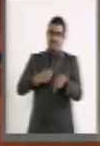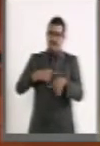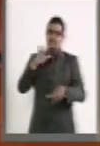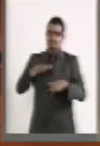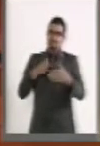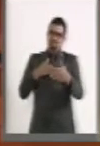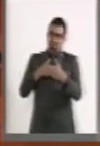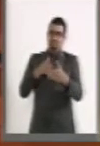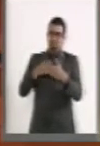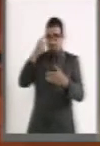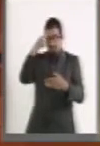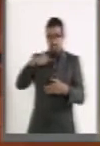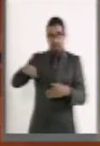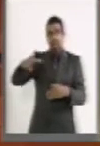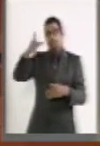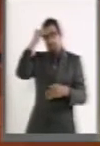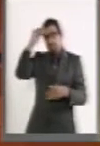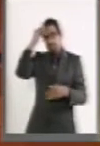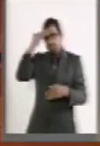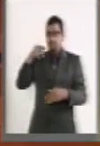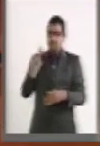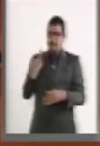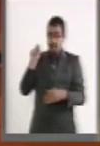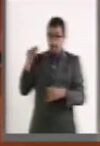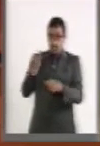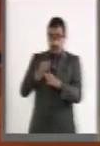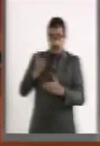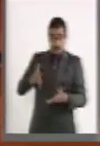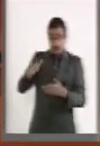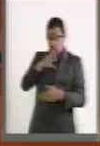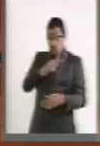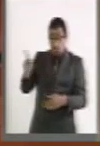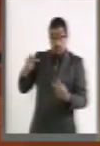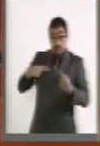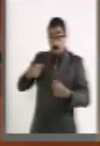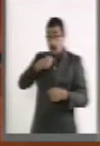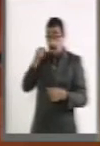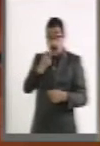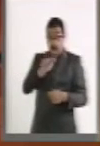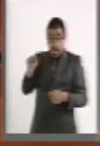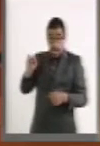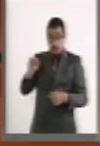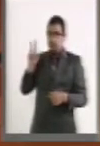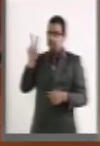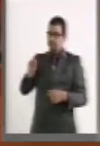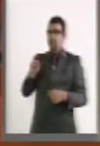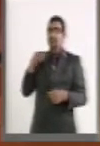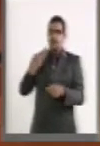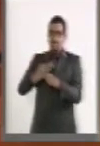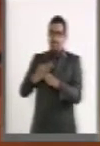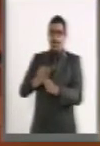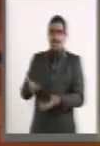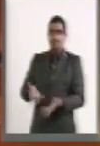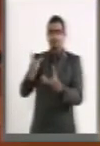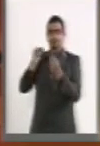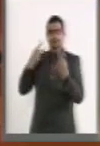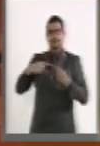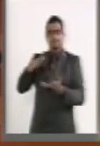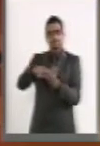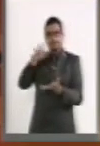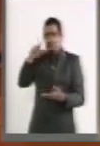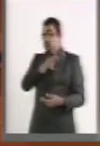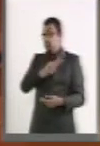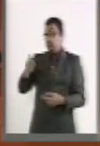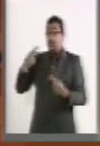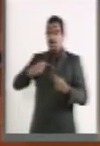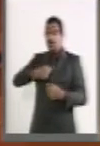un obstáculo para el aprendizaje, pero esto no necesariamente siempre tiene que ser así. Actualmente, la mayoría de las personas de